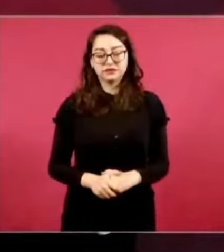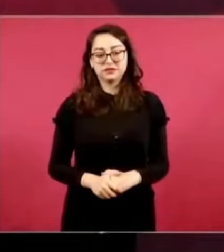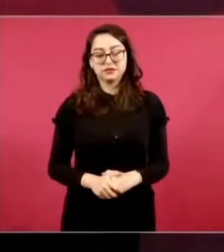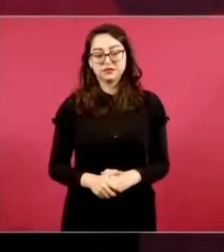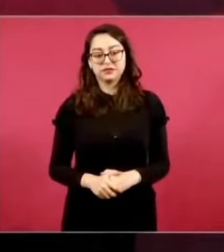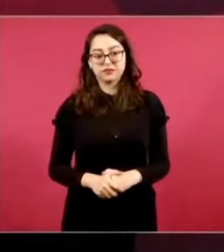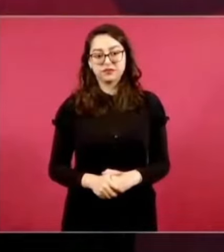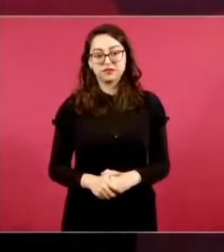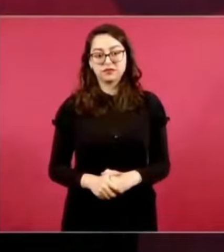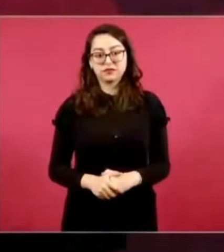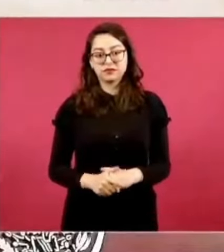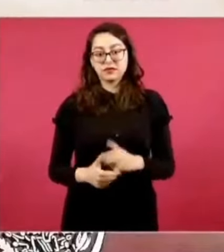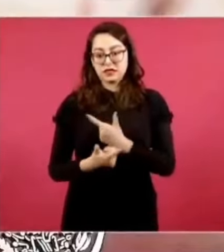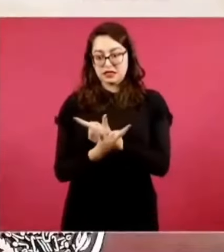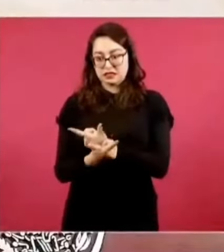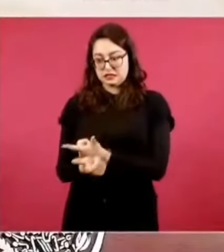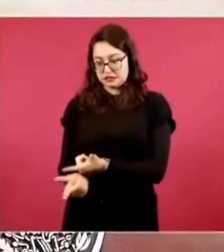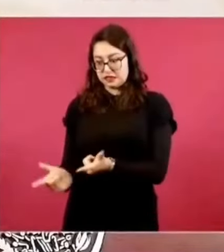libres, pero